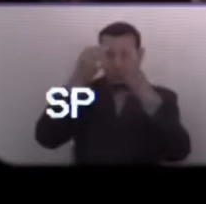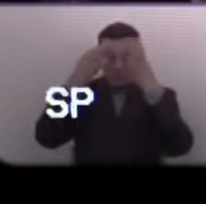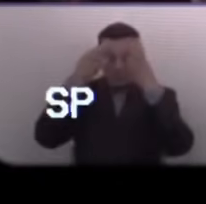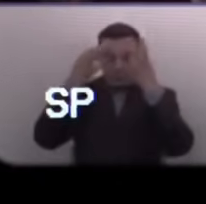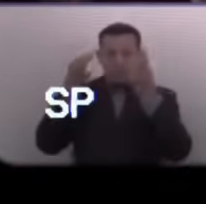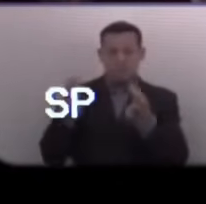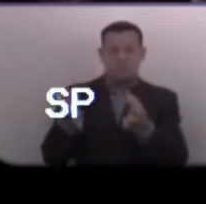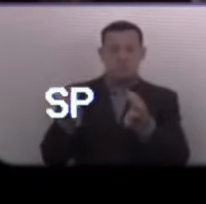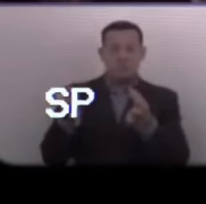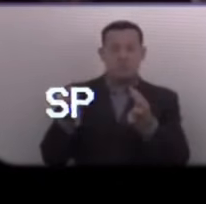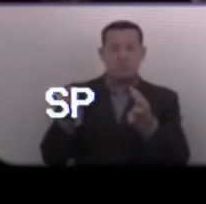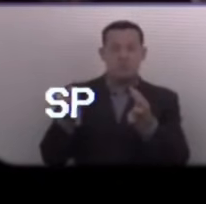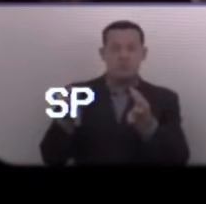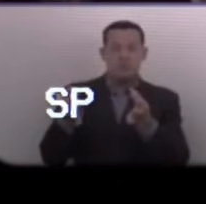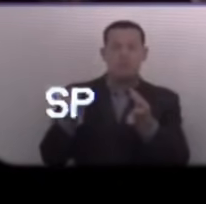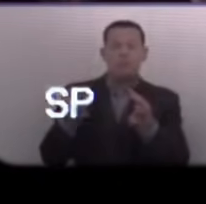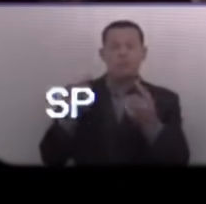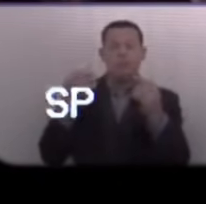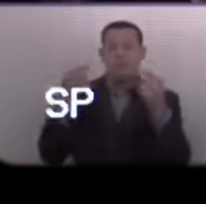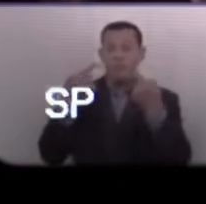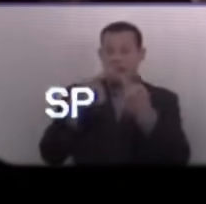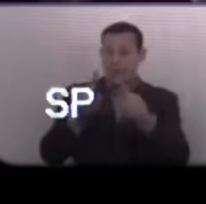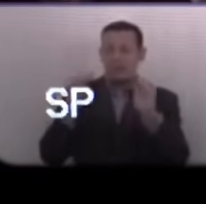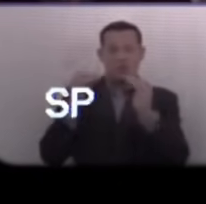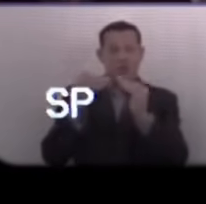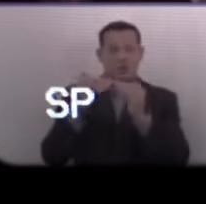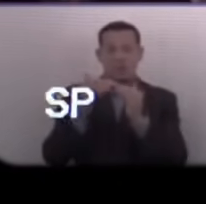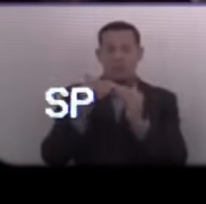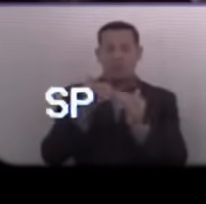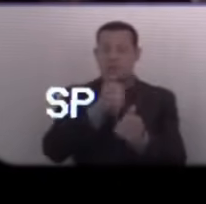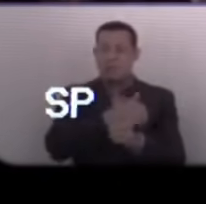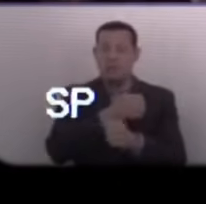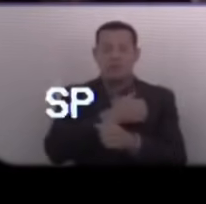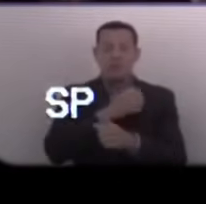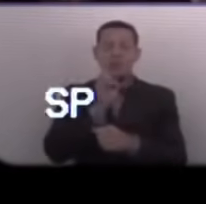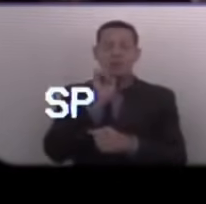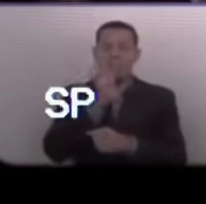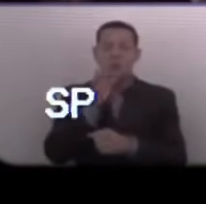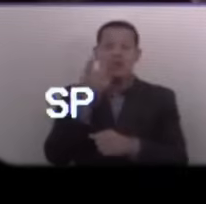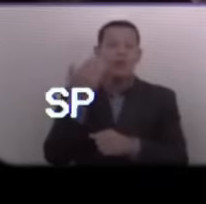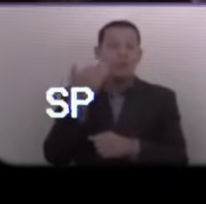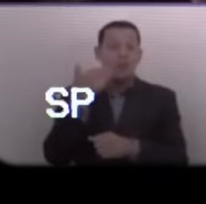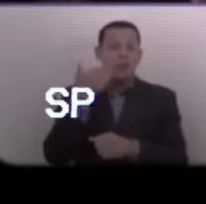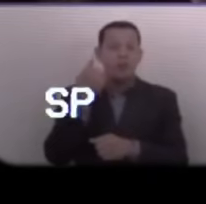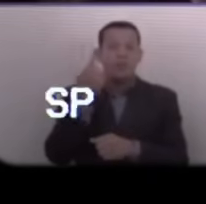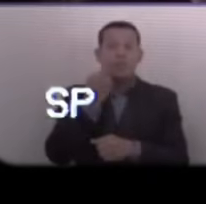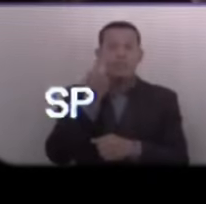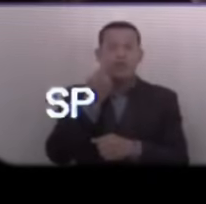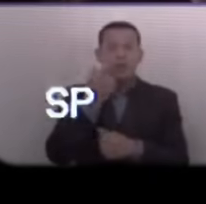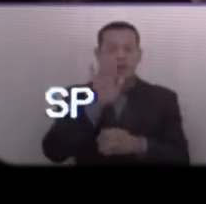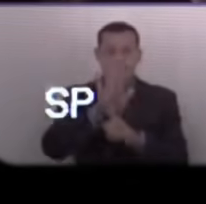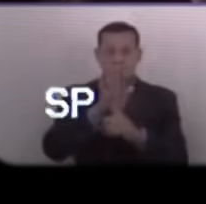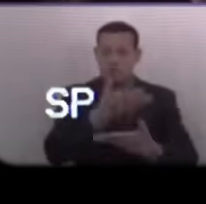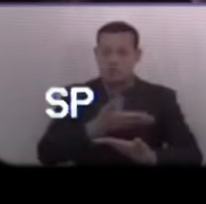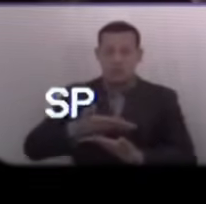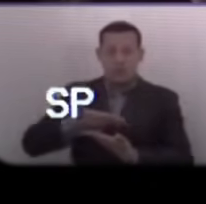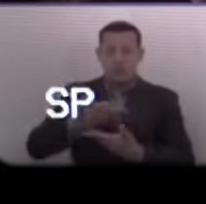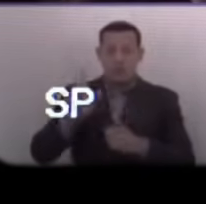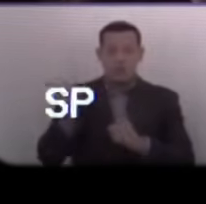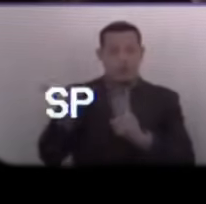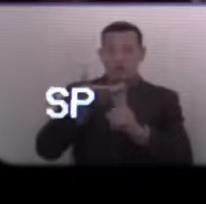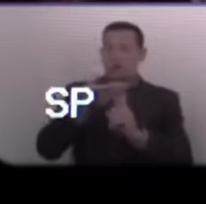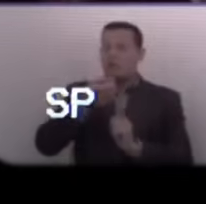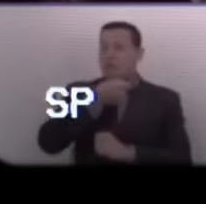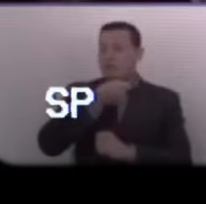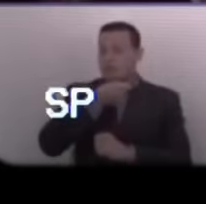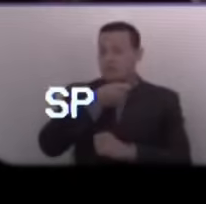decisiones. Pero también hay que hablar por las madres que buscan a sus hijos y que no les dan información.